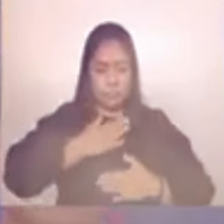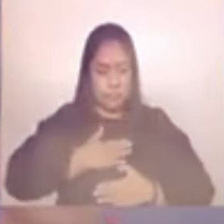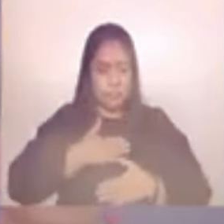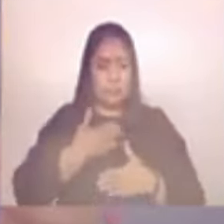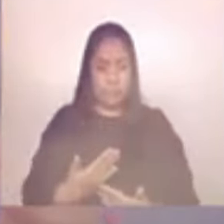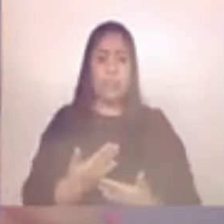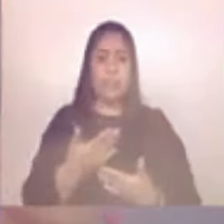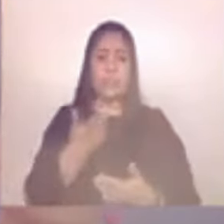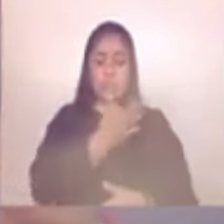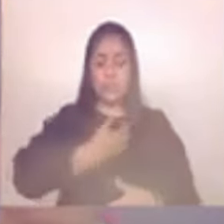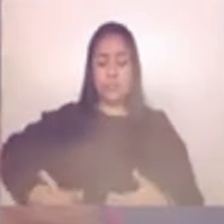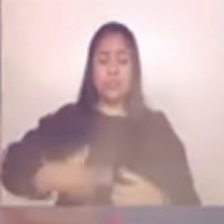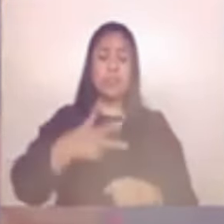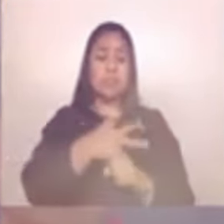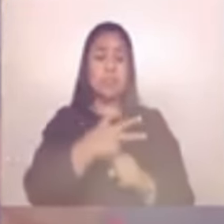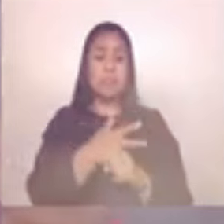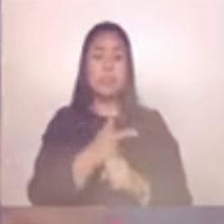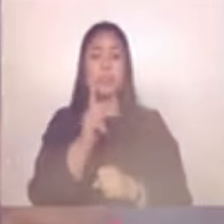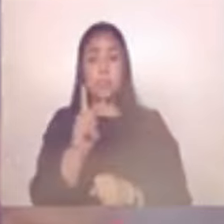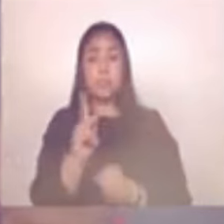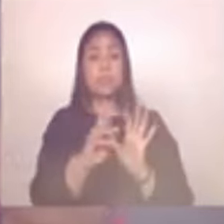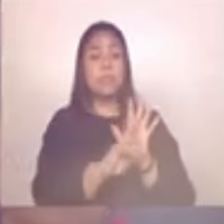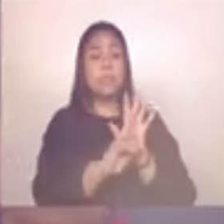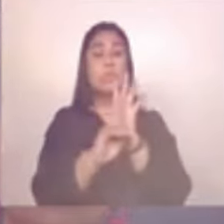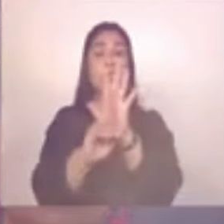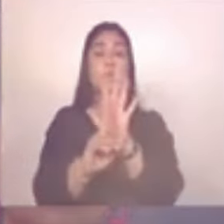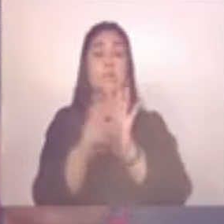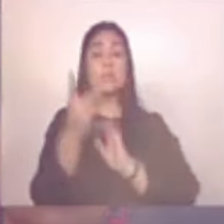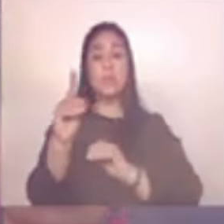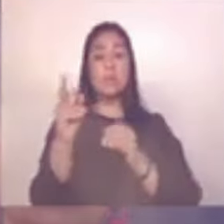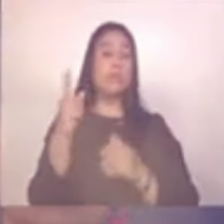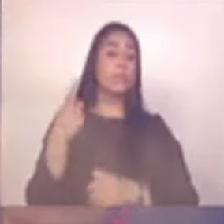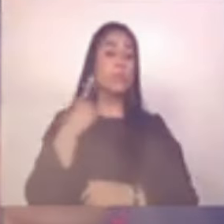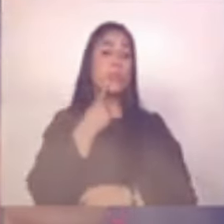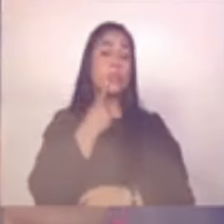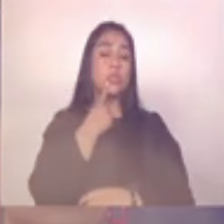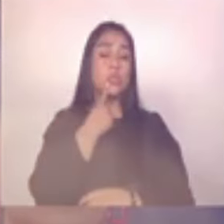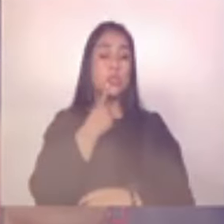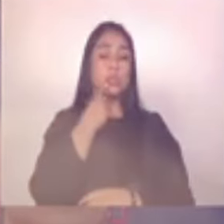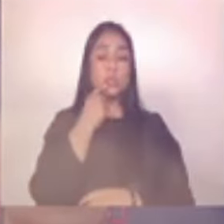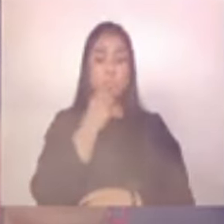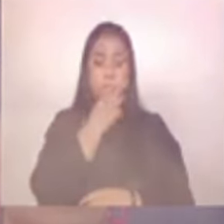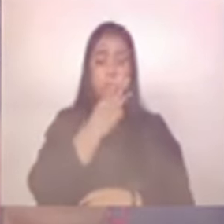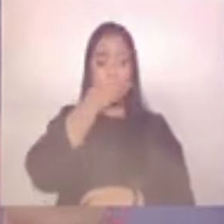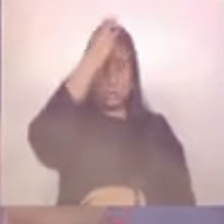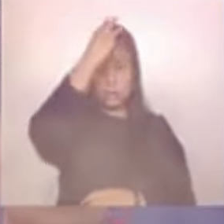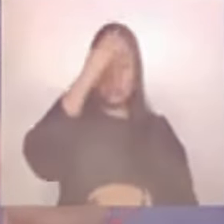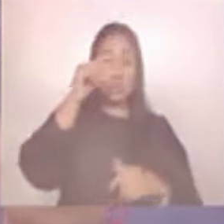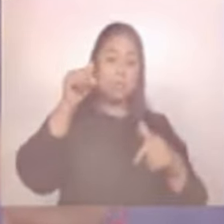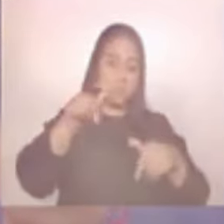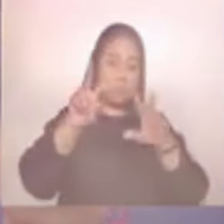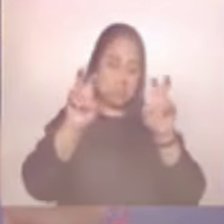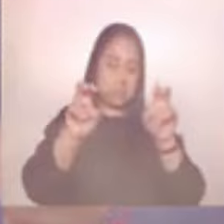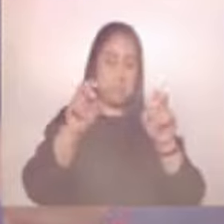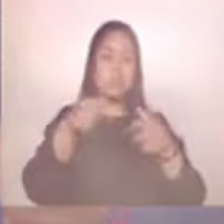República y los representantes de las autoridades indígenas, en este caso del pueblo